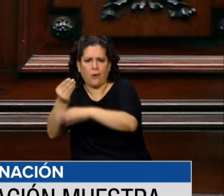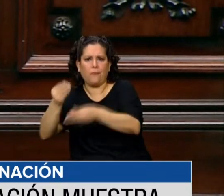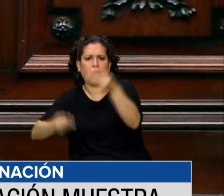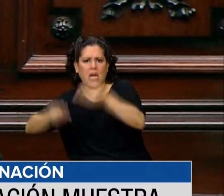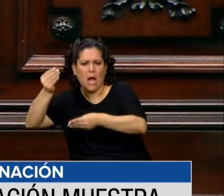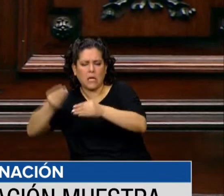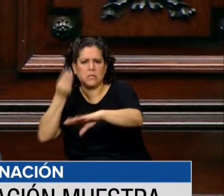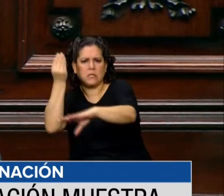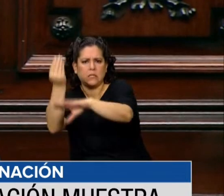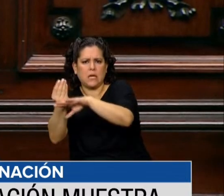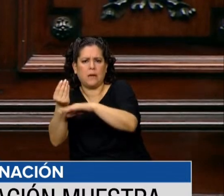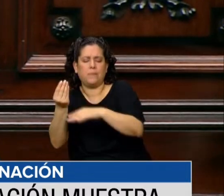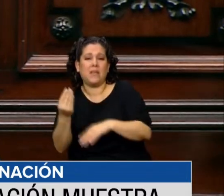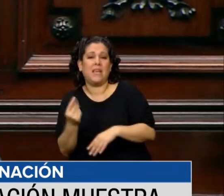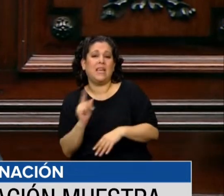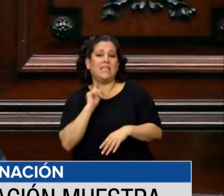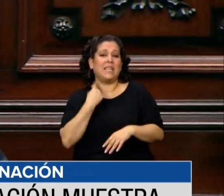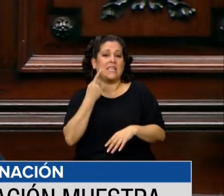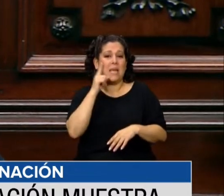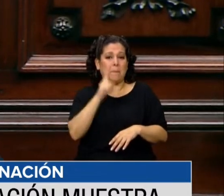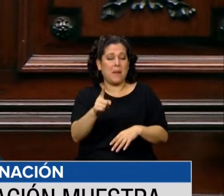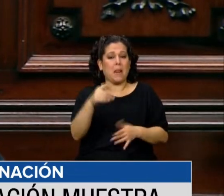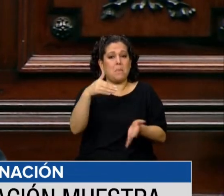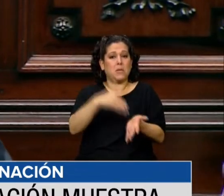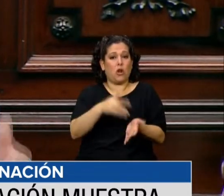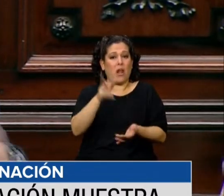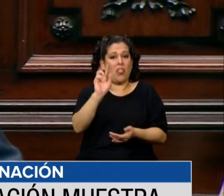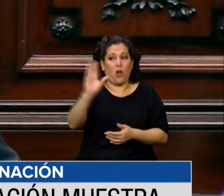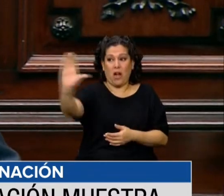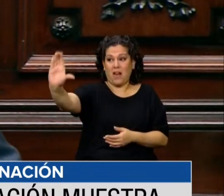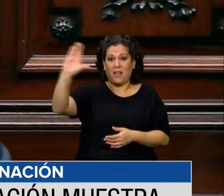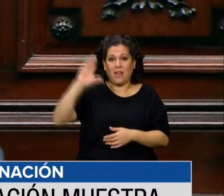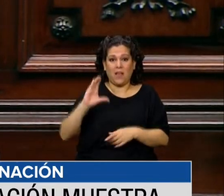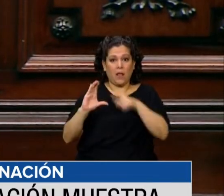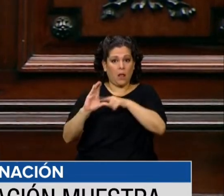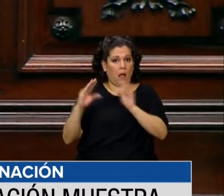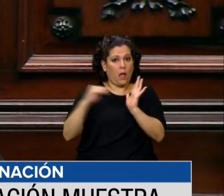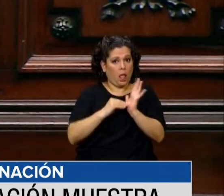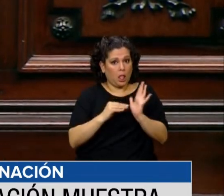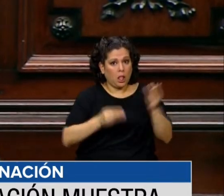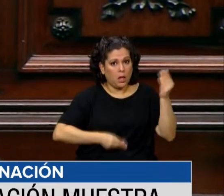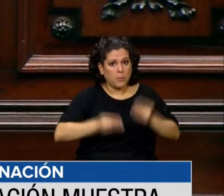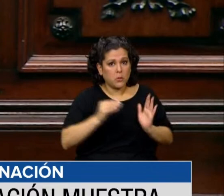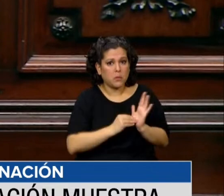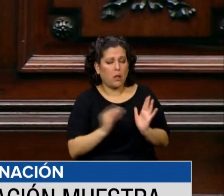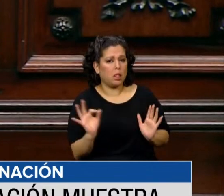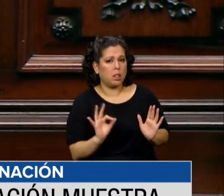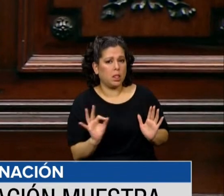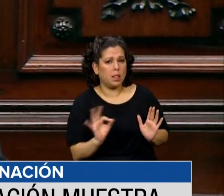del Ministerio de Finanzas. Los primeros 13.000 millones de dólares que recibió la Argentina no están incluidos